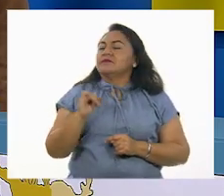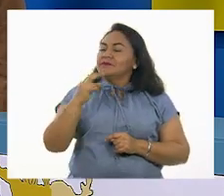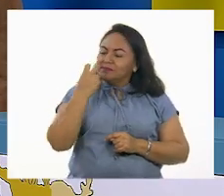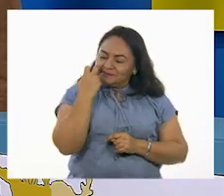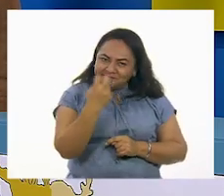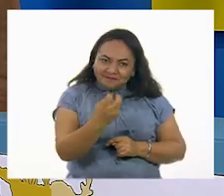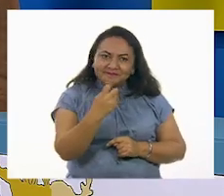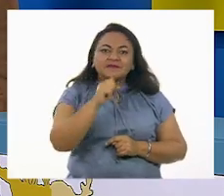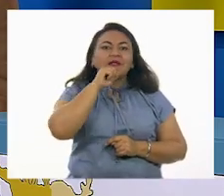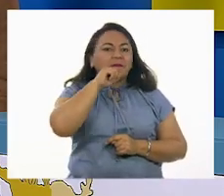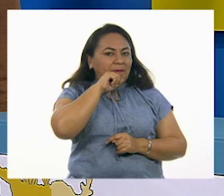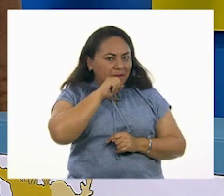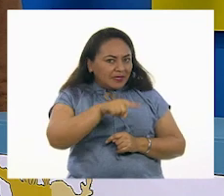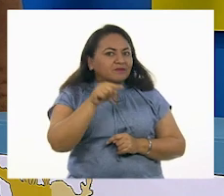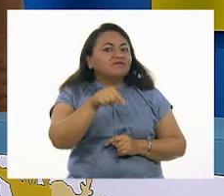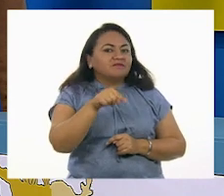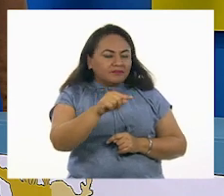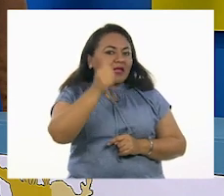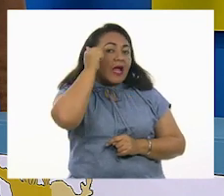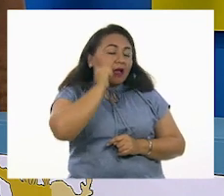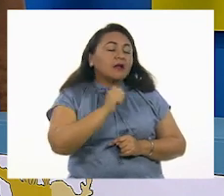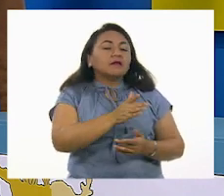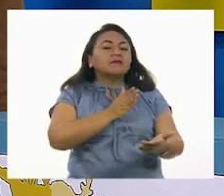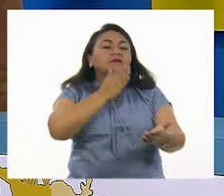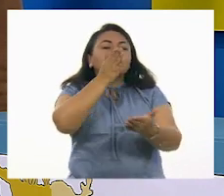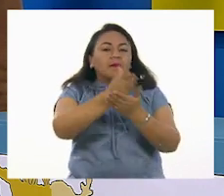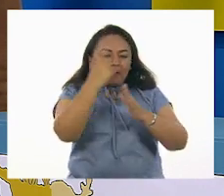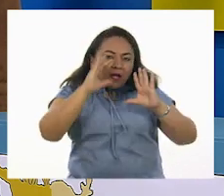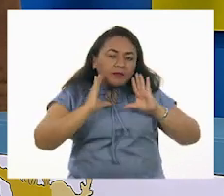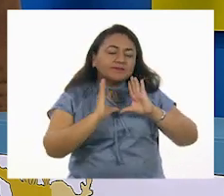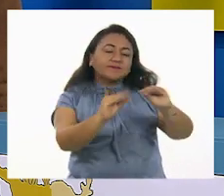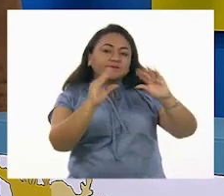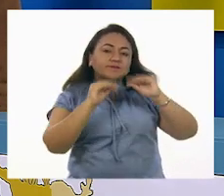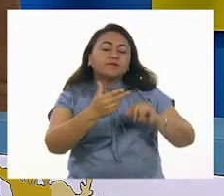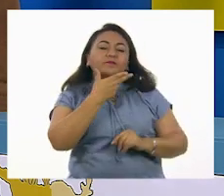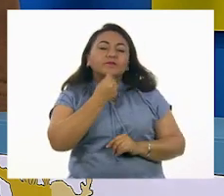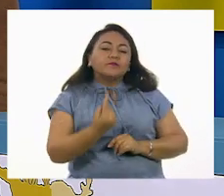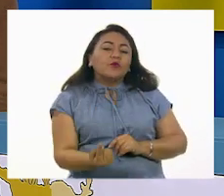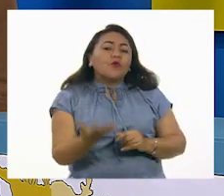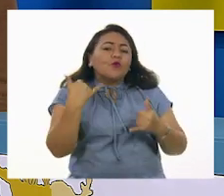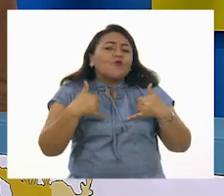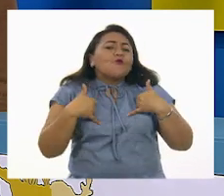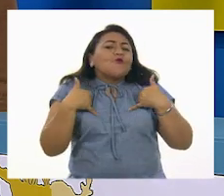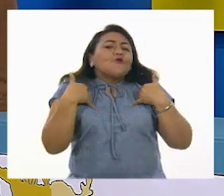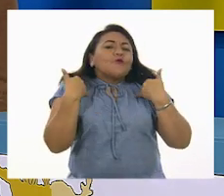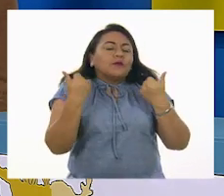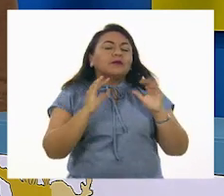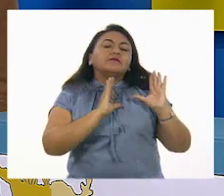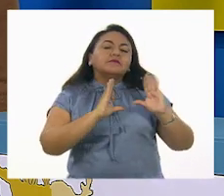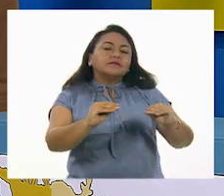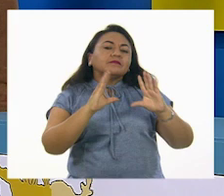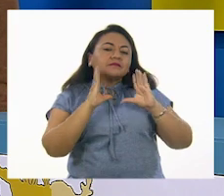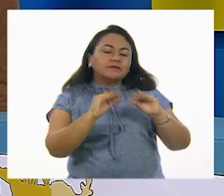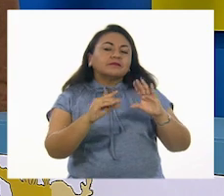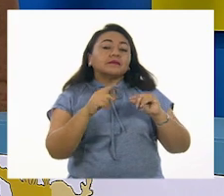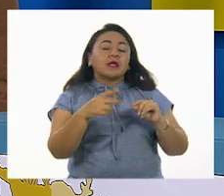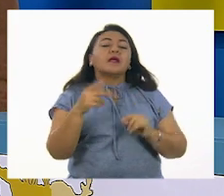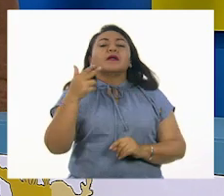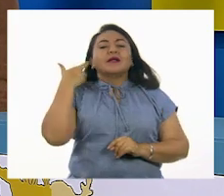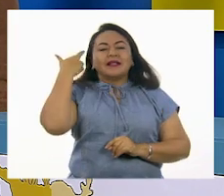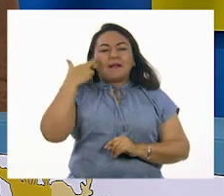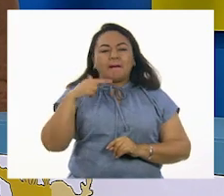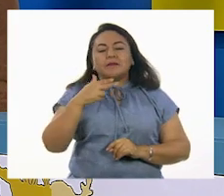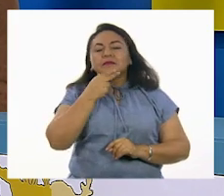mismísimo Aristóteles. Él llegó a la corte de Macedonia para instruir a Alejandro cuando éste era un adolescente. El rey de Macedonia,